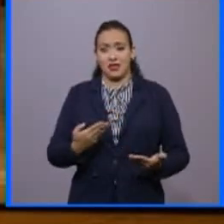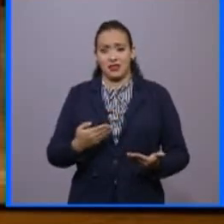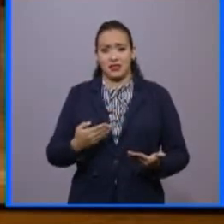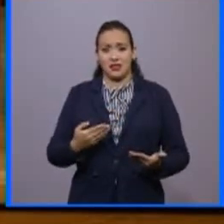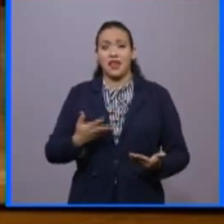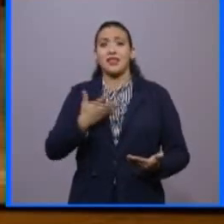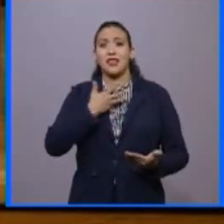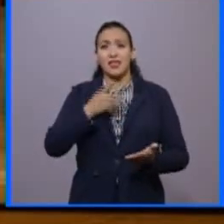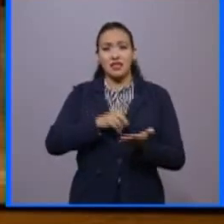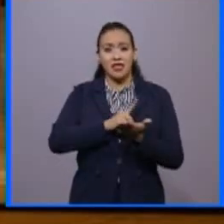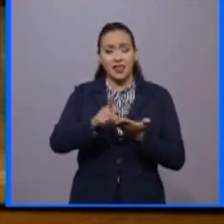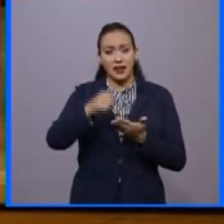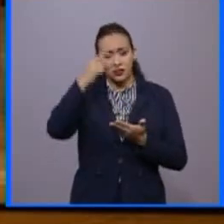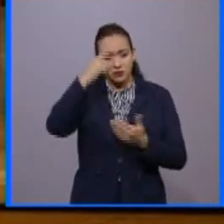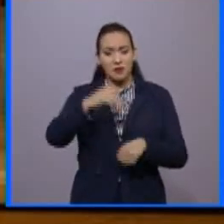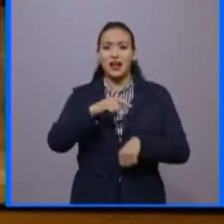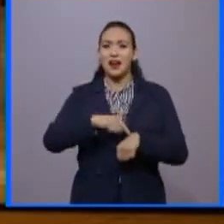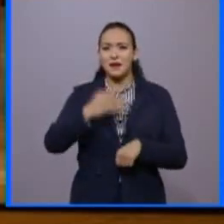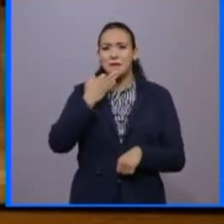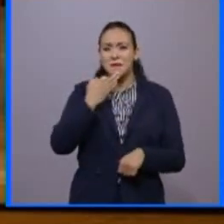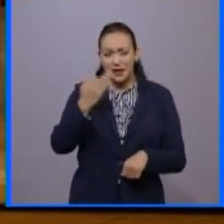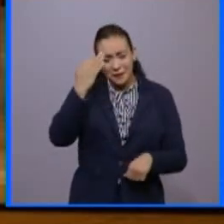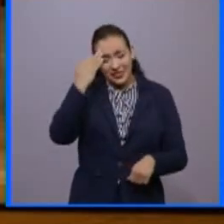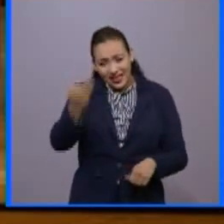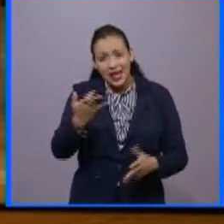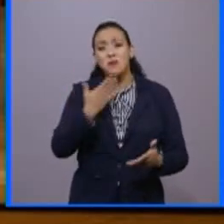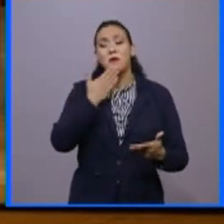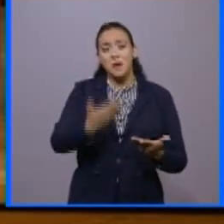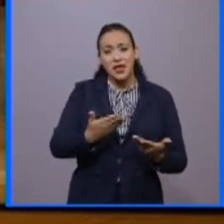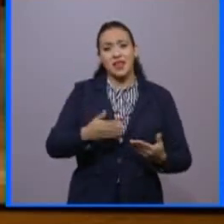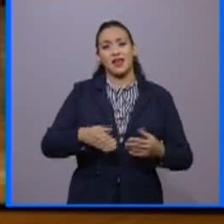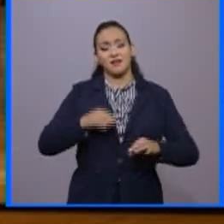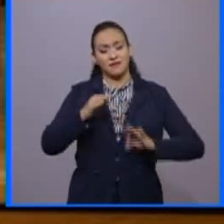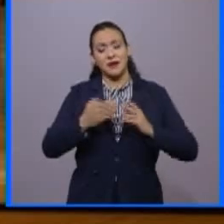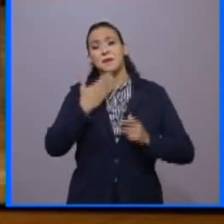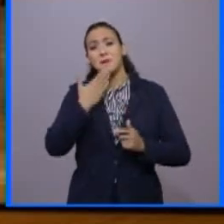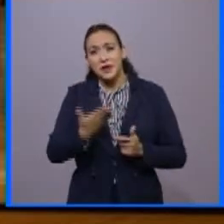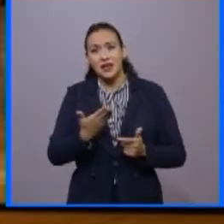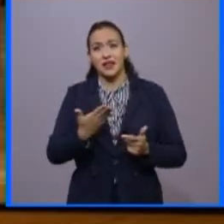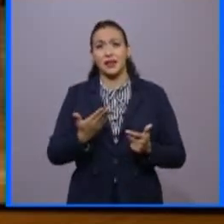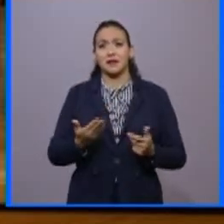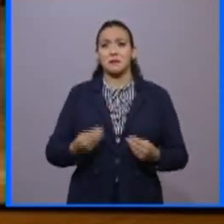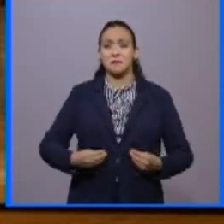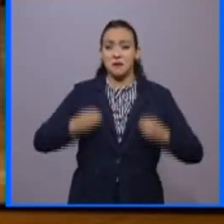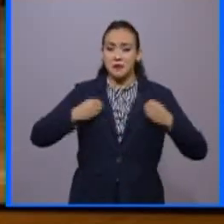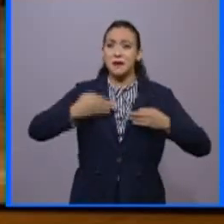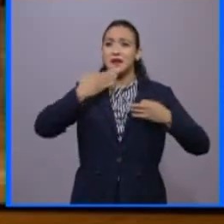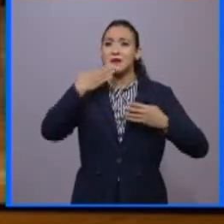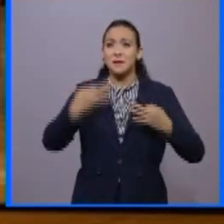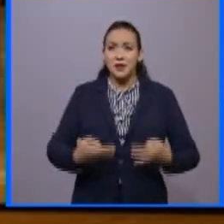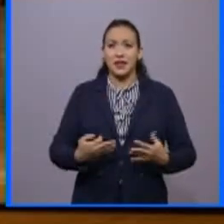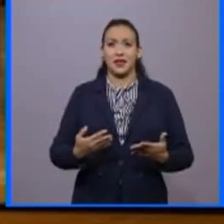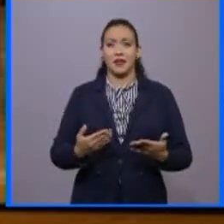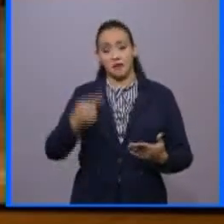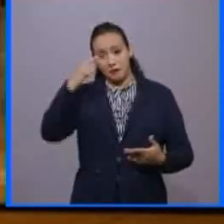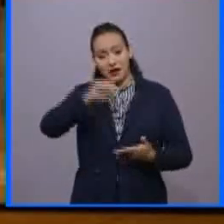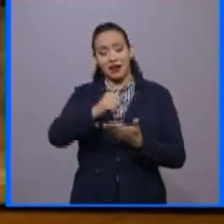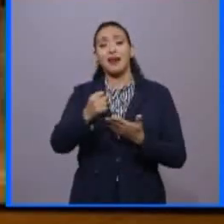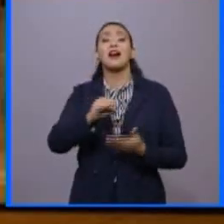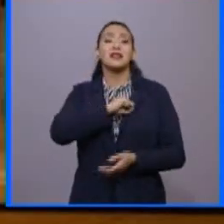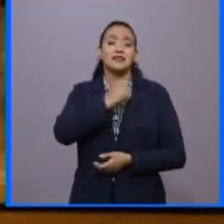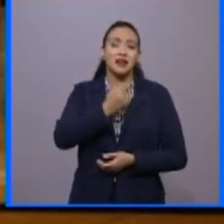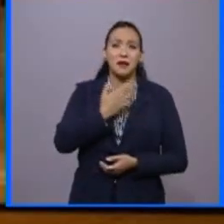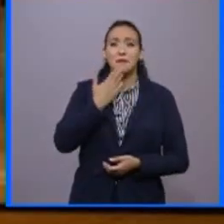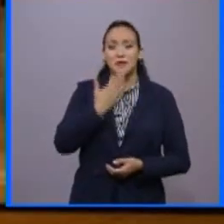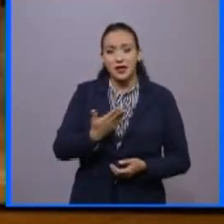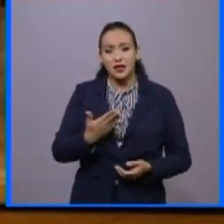Tiene derecho al tiempo, a procesarlo, a sanar, a estar, a ver.